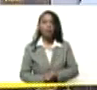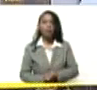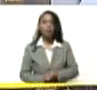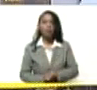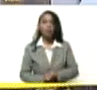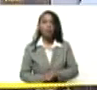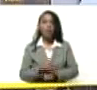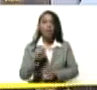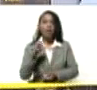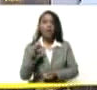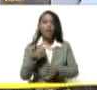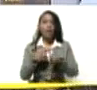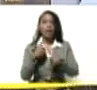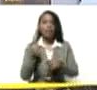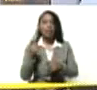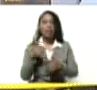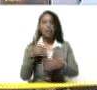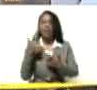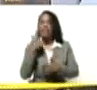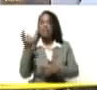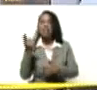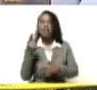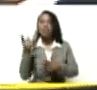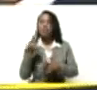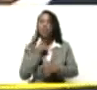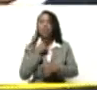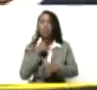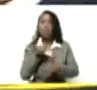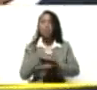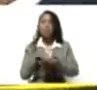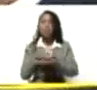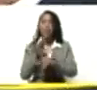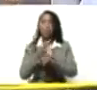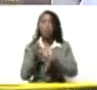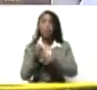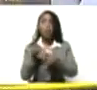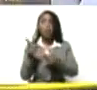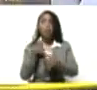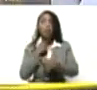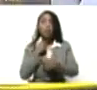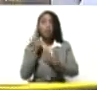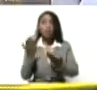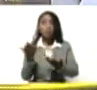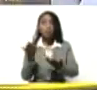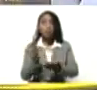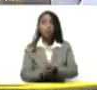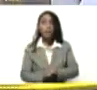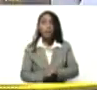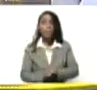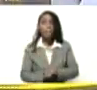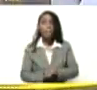¿Qué dice Ernesto? ¿Te gusta? ¿Te gusta, octogenario?